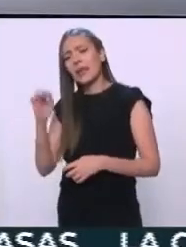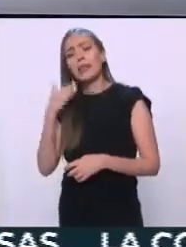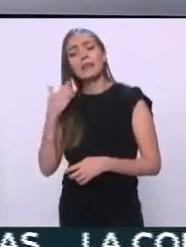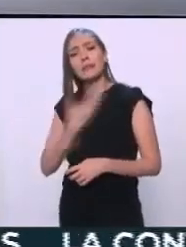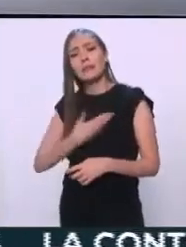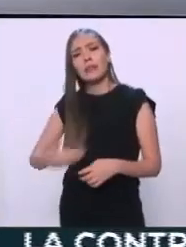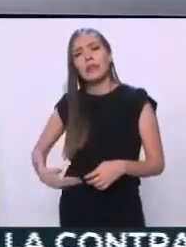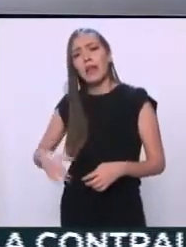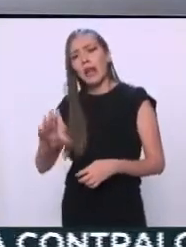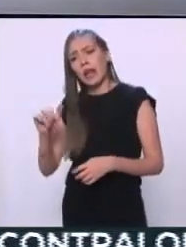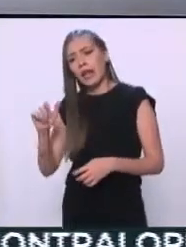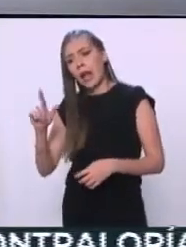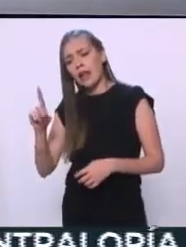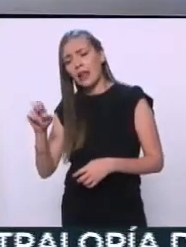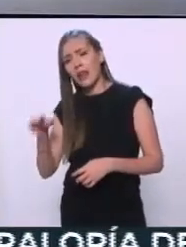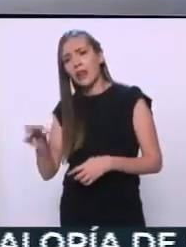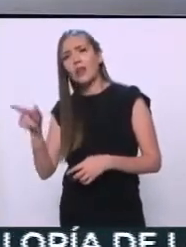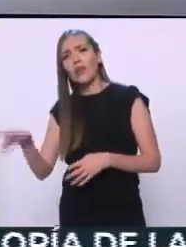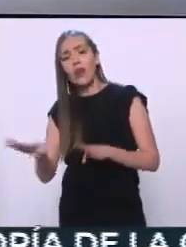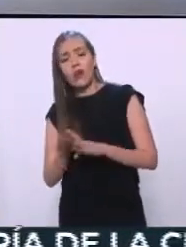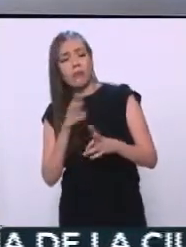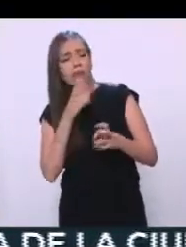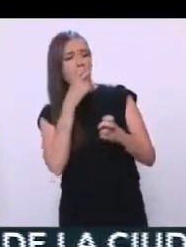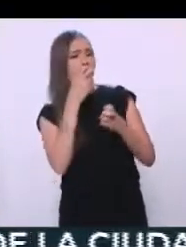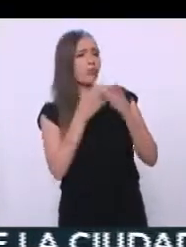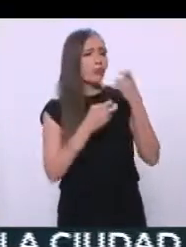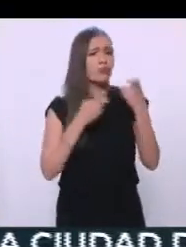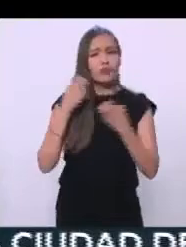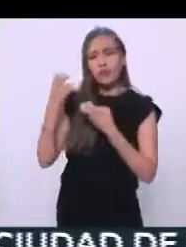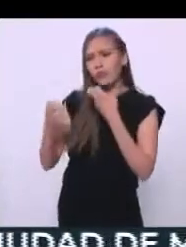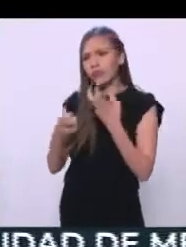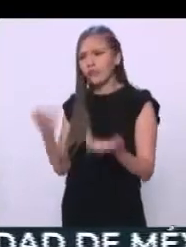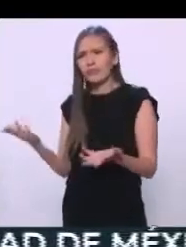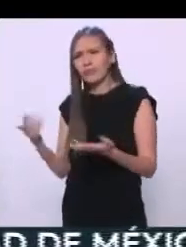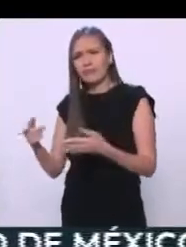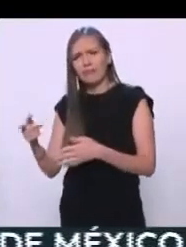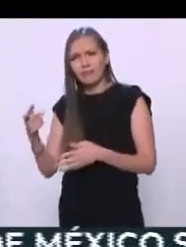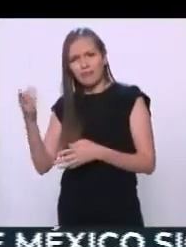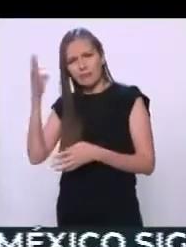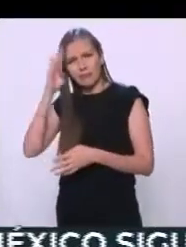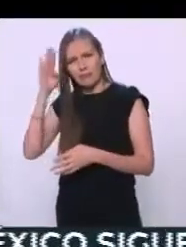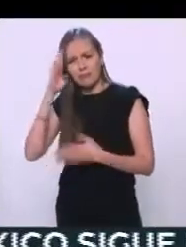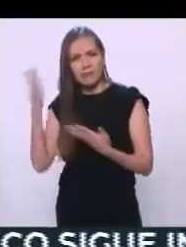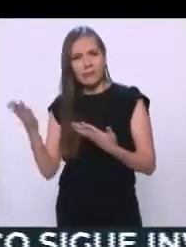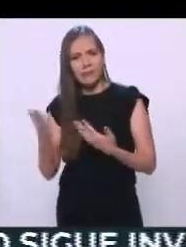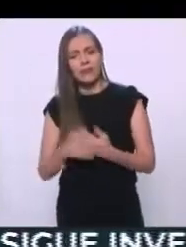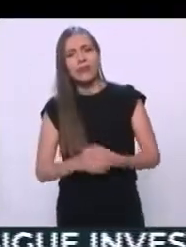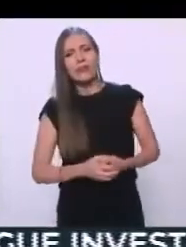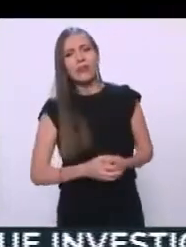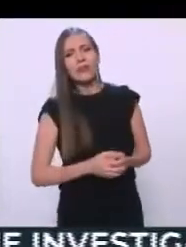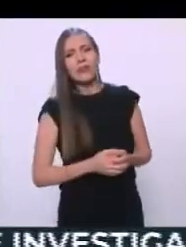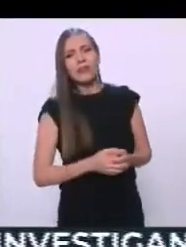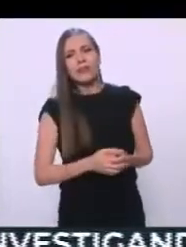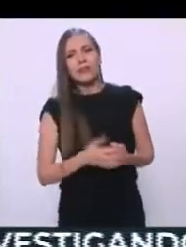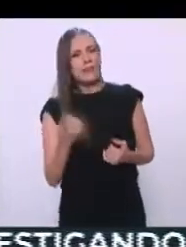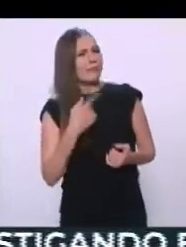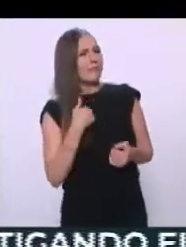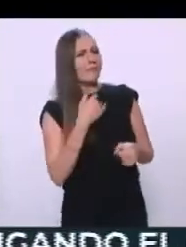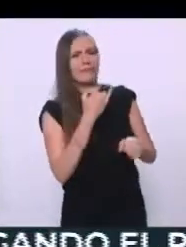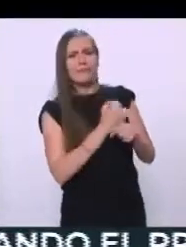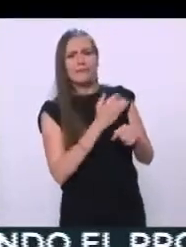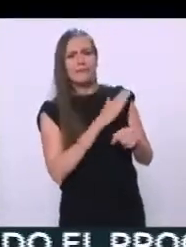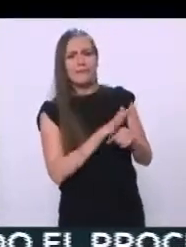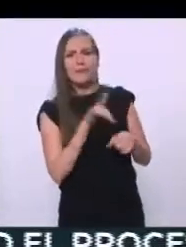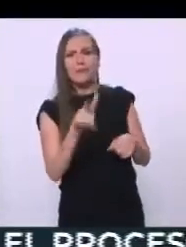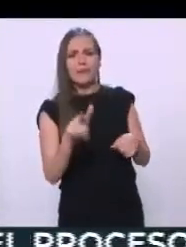haciendo señalizaciones. Una desfachatez, dices. Bueno, es que a mí me parece increíble que un personaje que hizo tanto